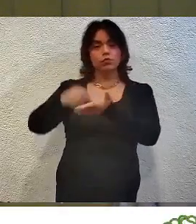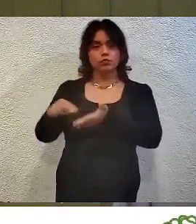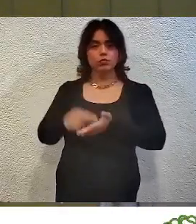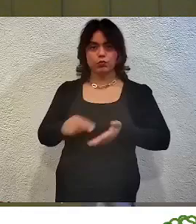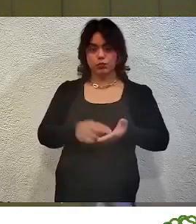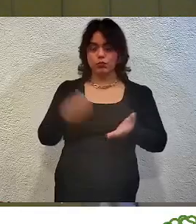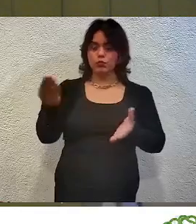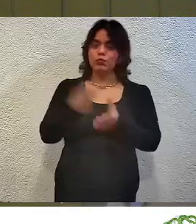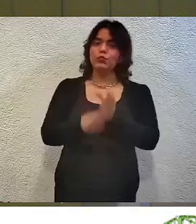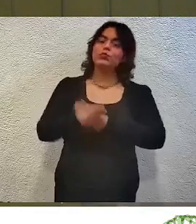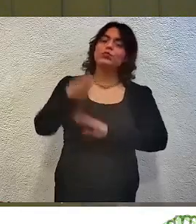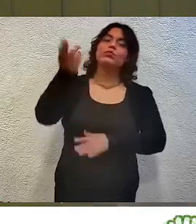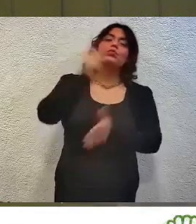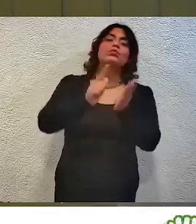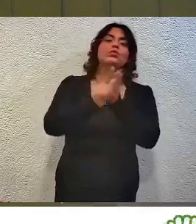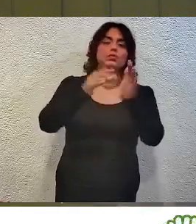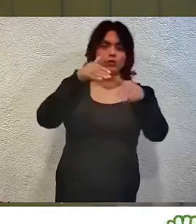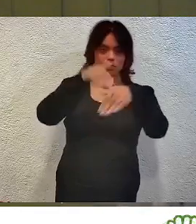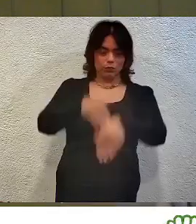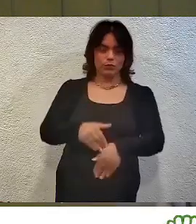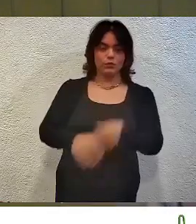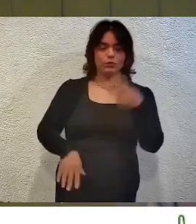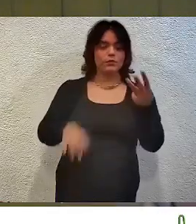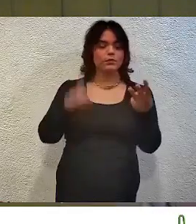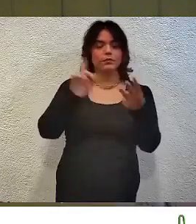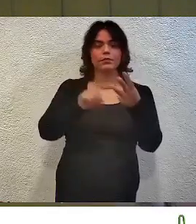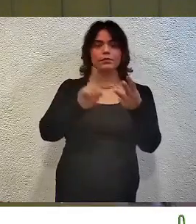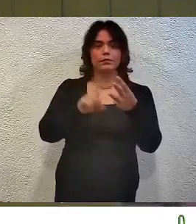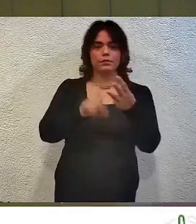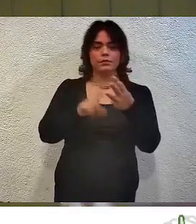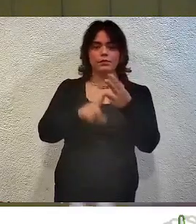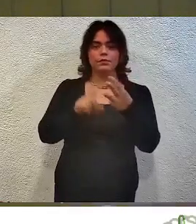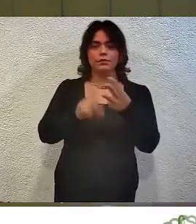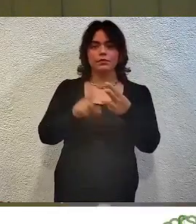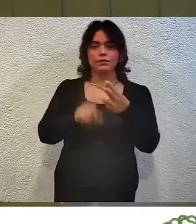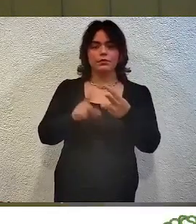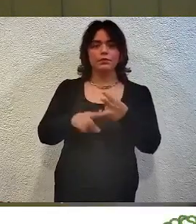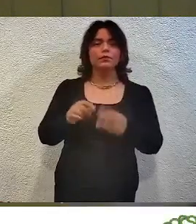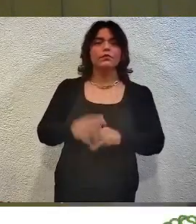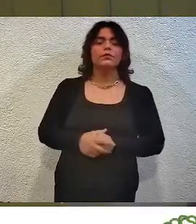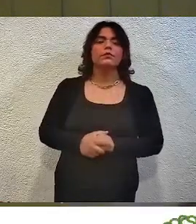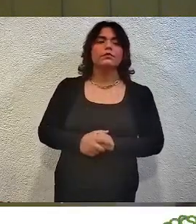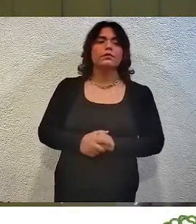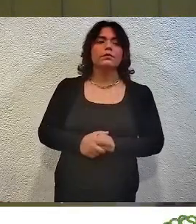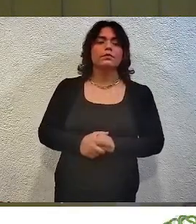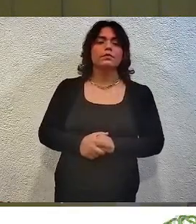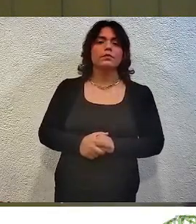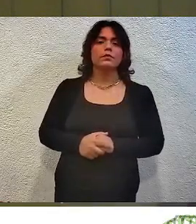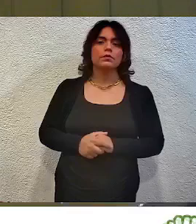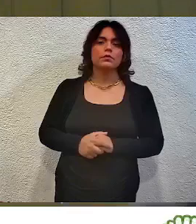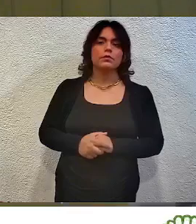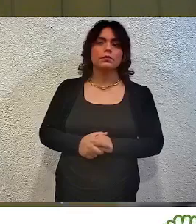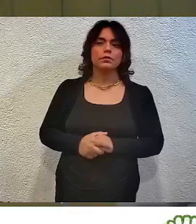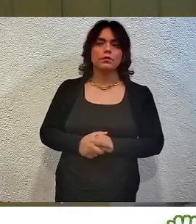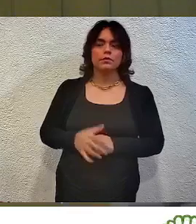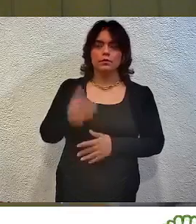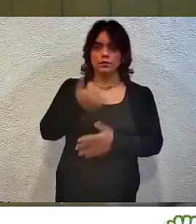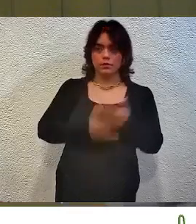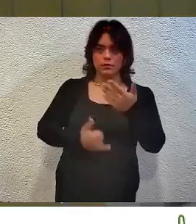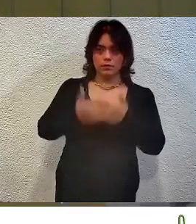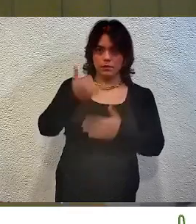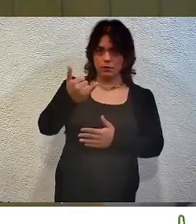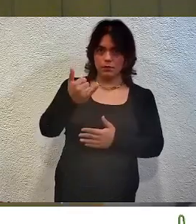en derecho corresponda. El tercer asunto listado para analizar y resolver en la presente sesión se trata del proyecto